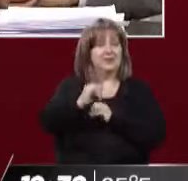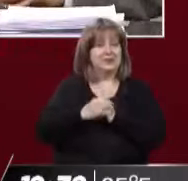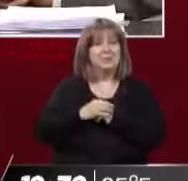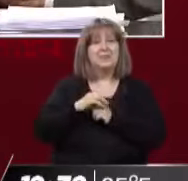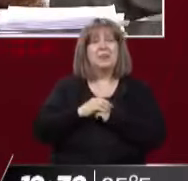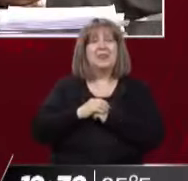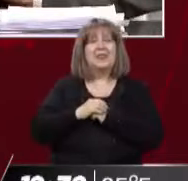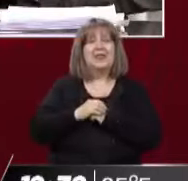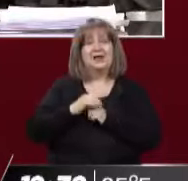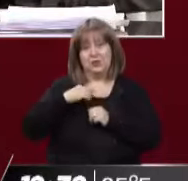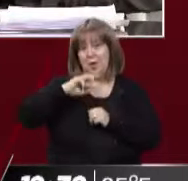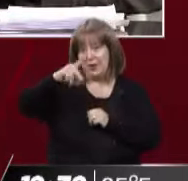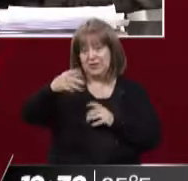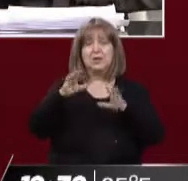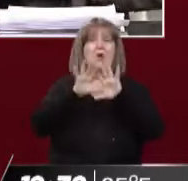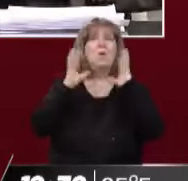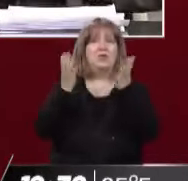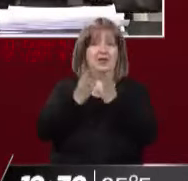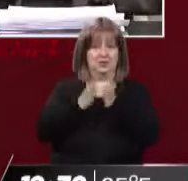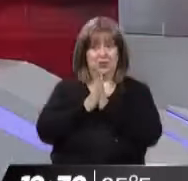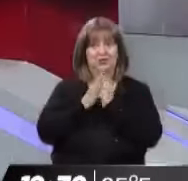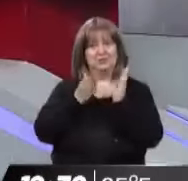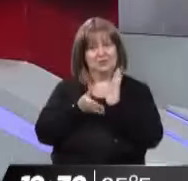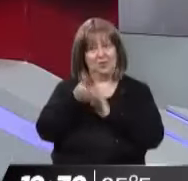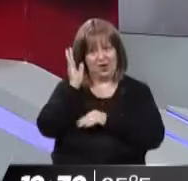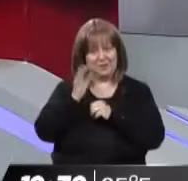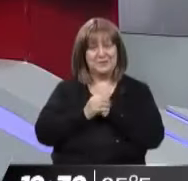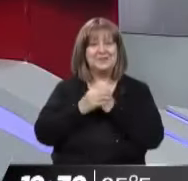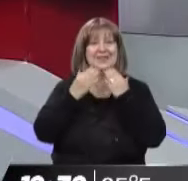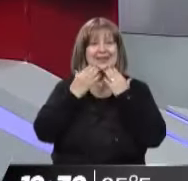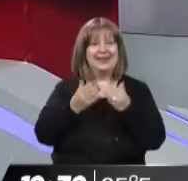próximo, te aseguro que voy. El próximo ojalá. Va. Ojalá, sí. Gracias, Sofi.